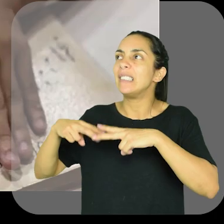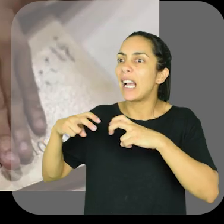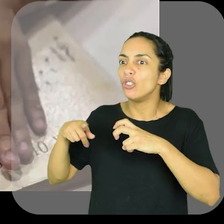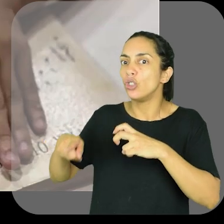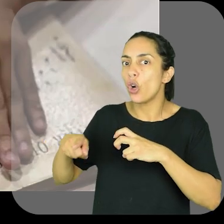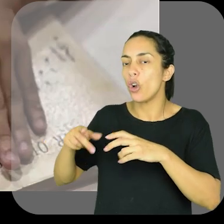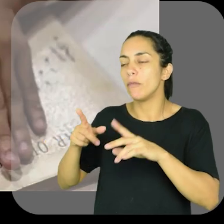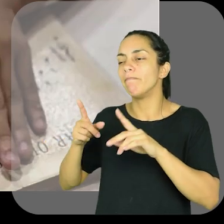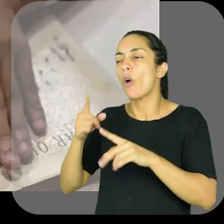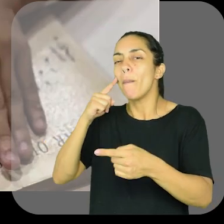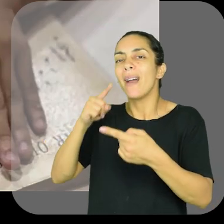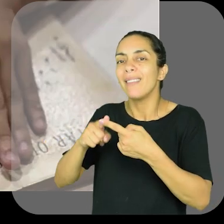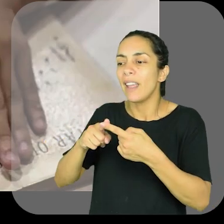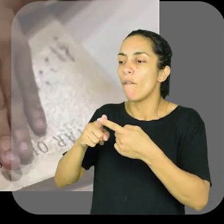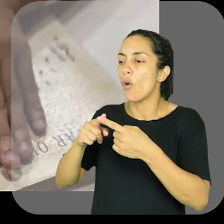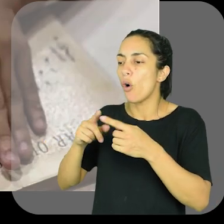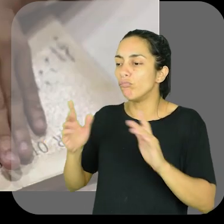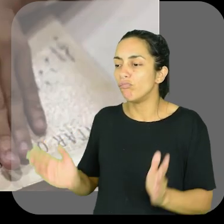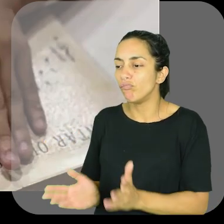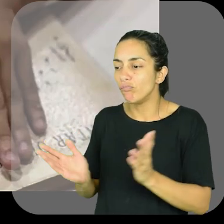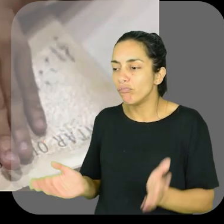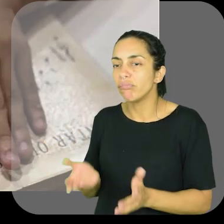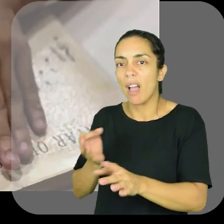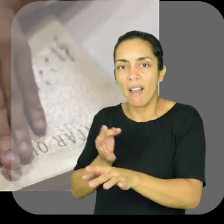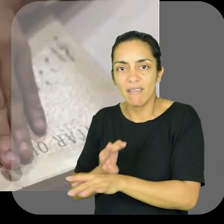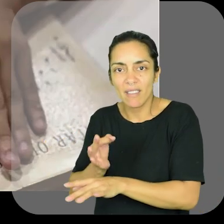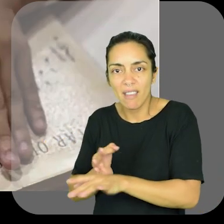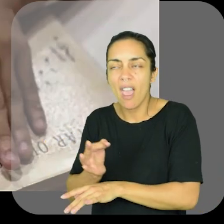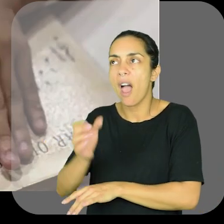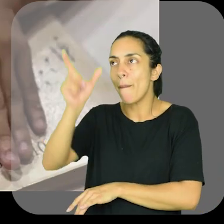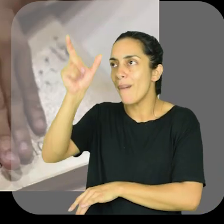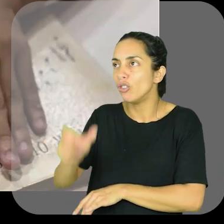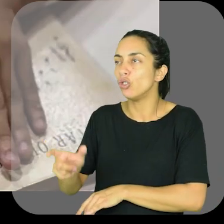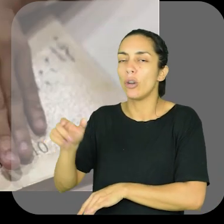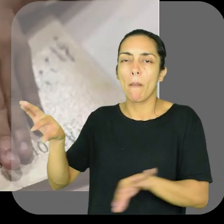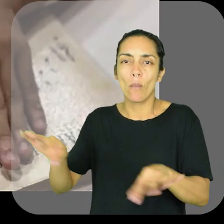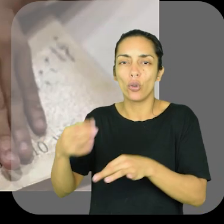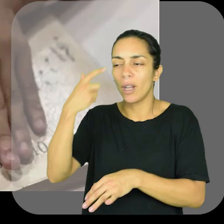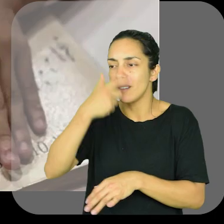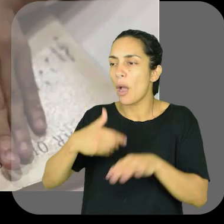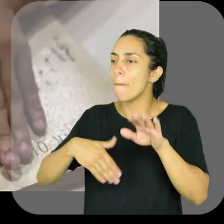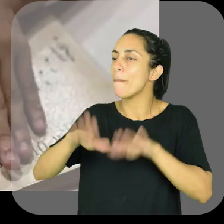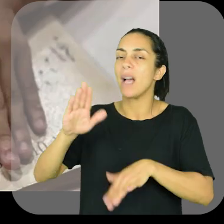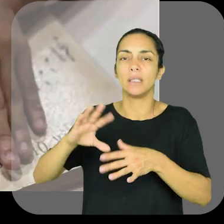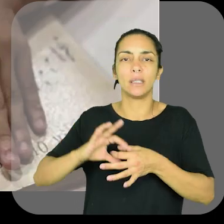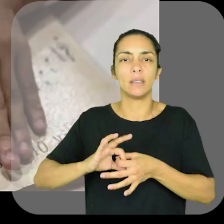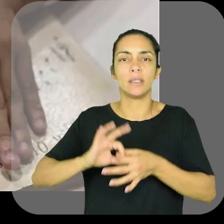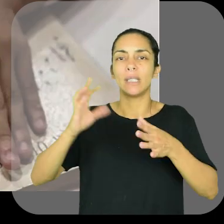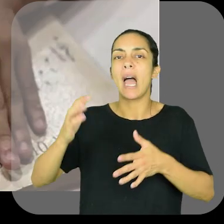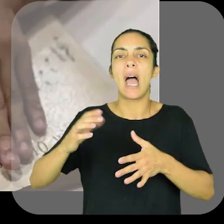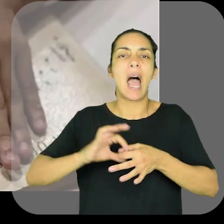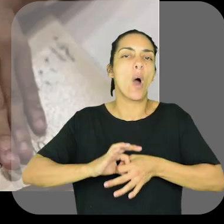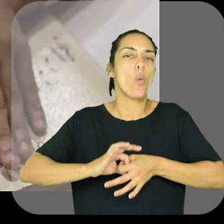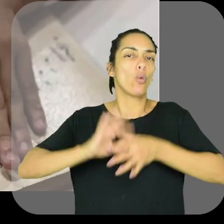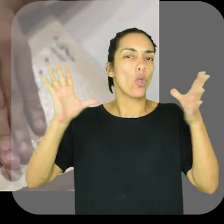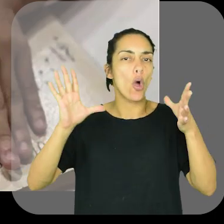también formativo, es que cada vez los músicos ciegos sean más autónomos y más independientes y que cada vez disfruten